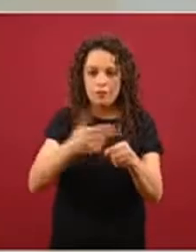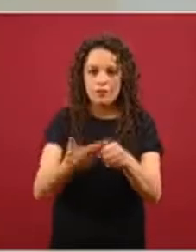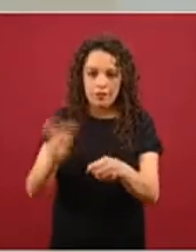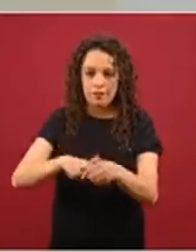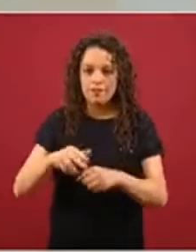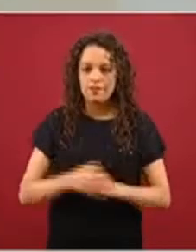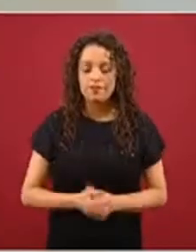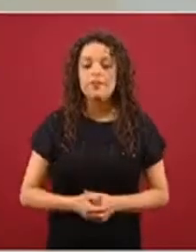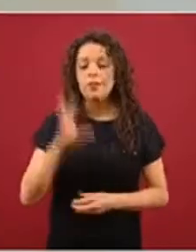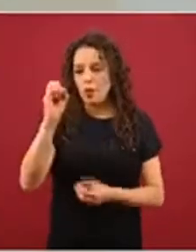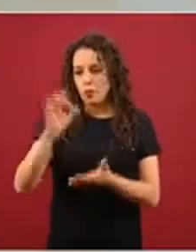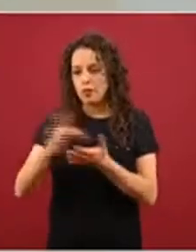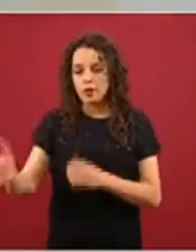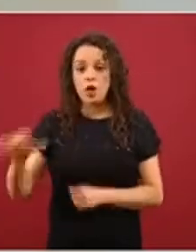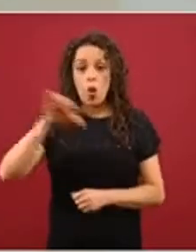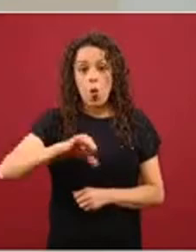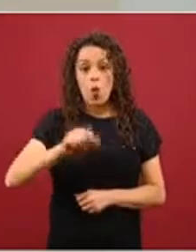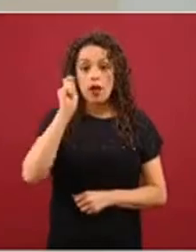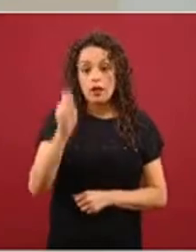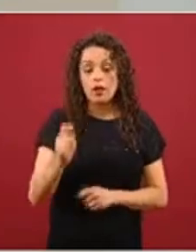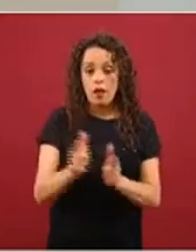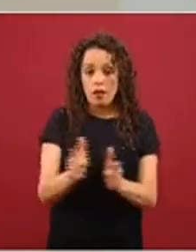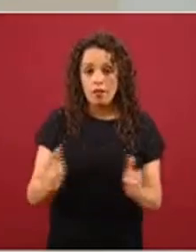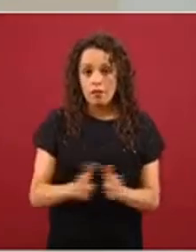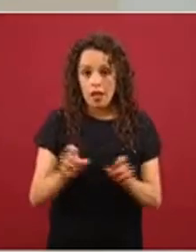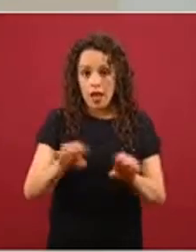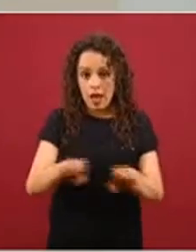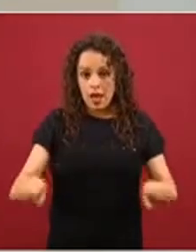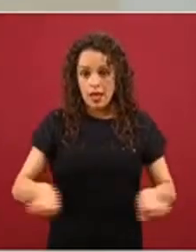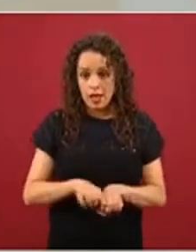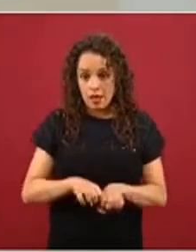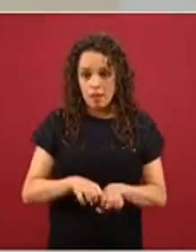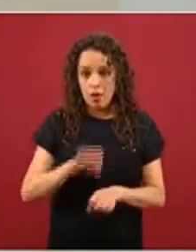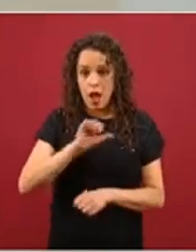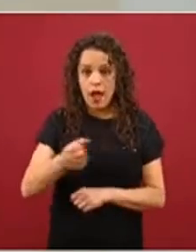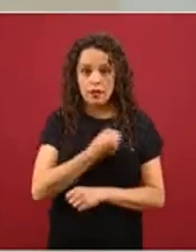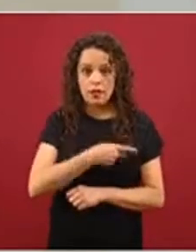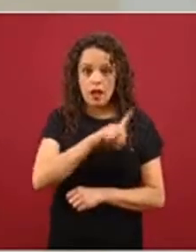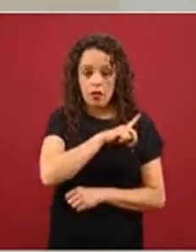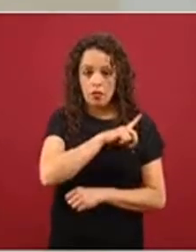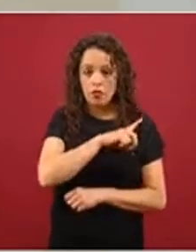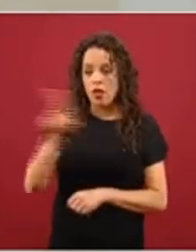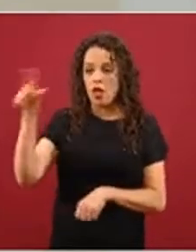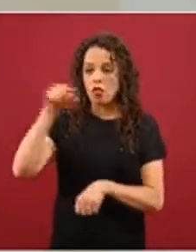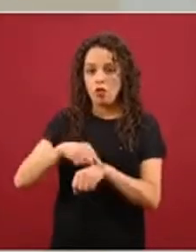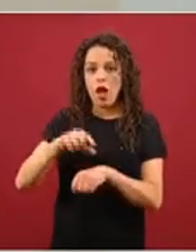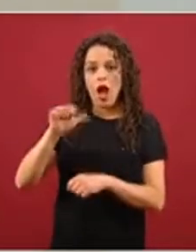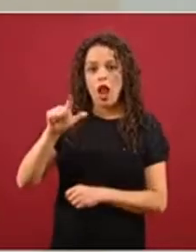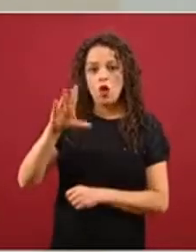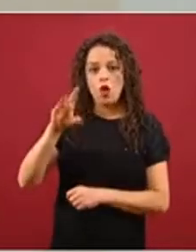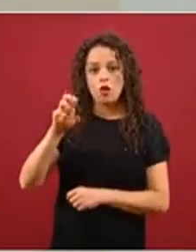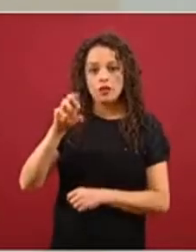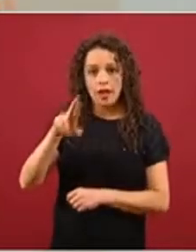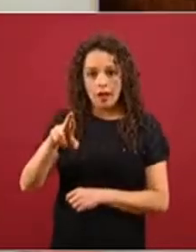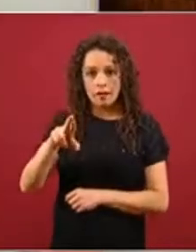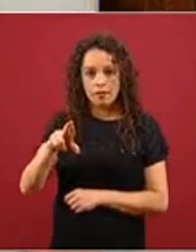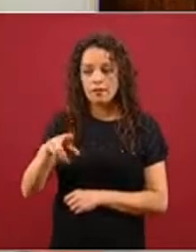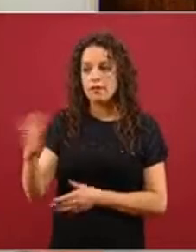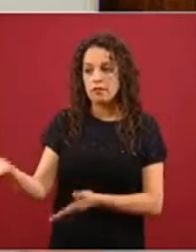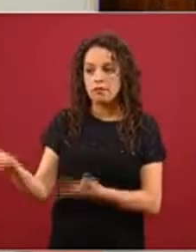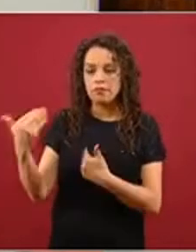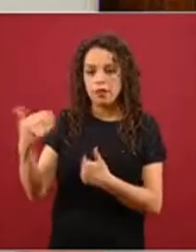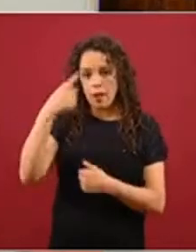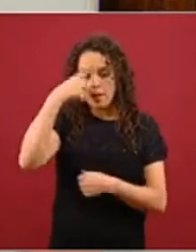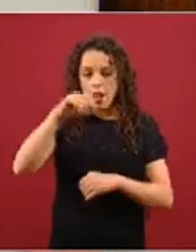el Gabinete Sectorial. Nos convocó el secretario, el doctor Alcocer. Por cierto, el doctor Alcocer hoy no vino,